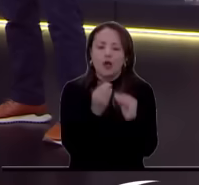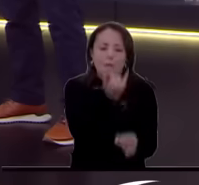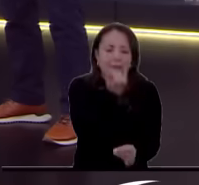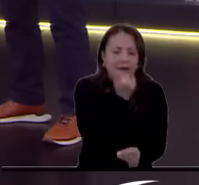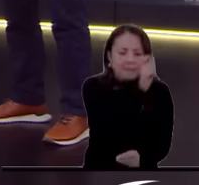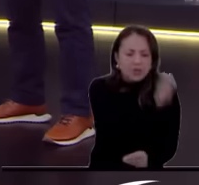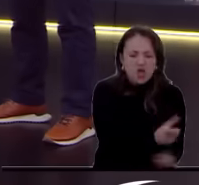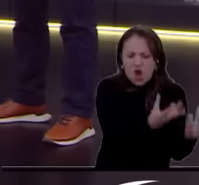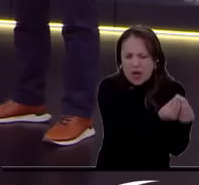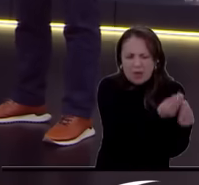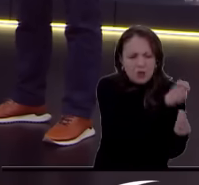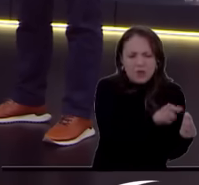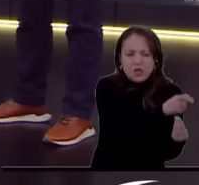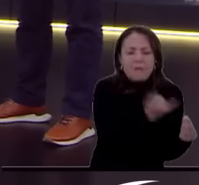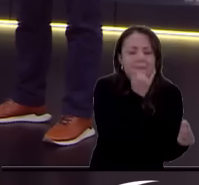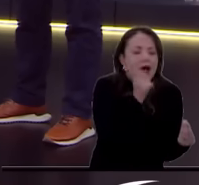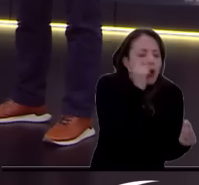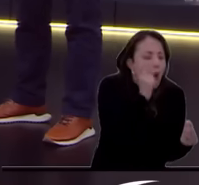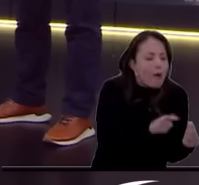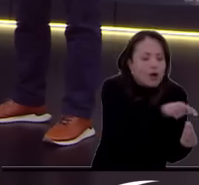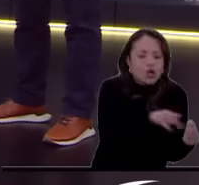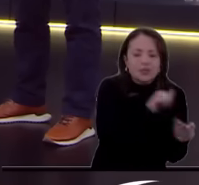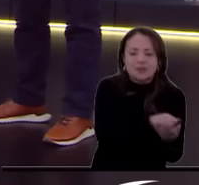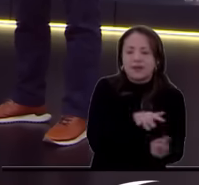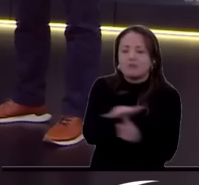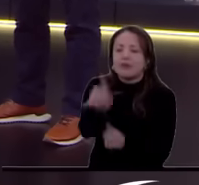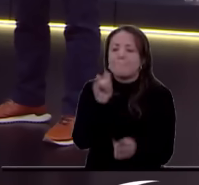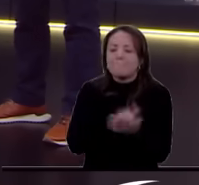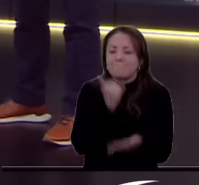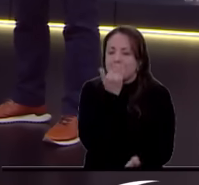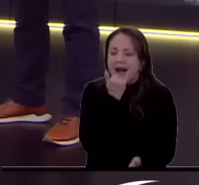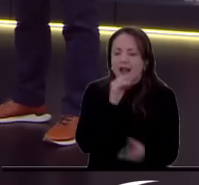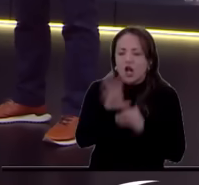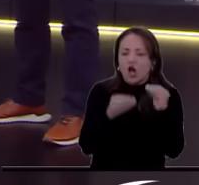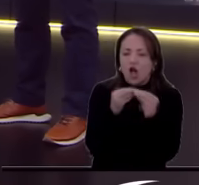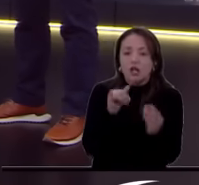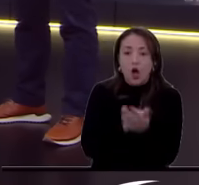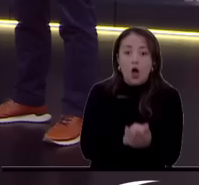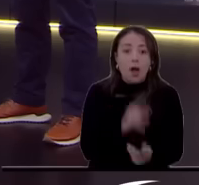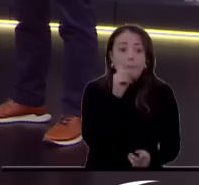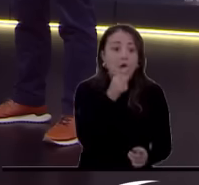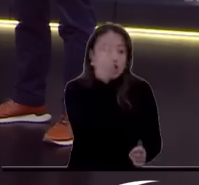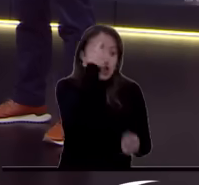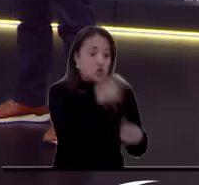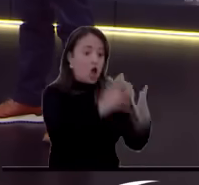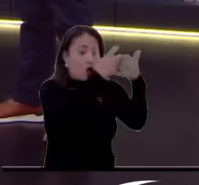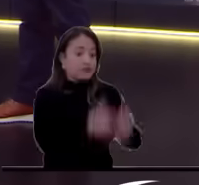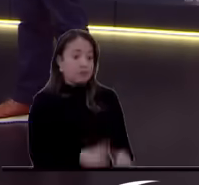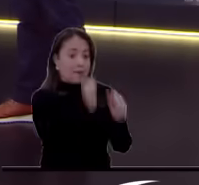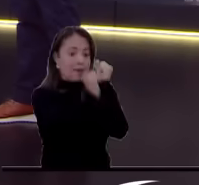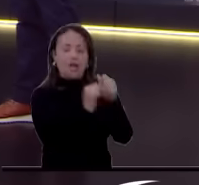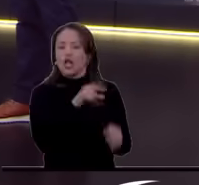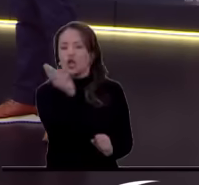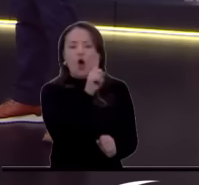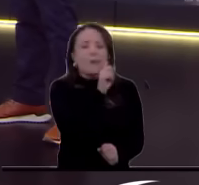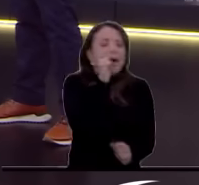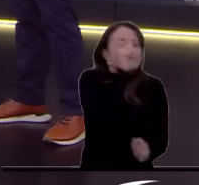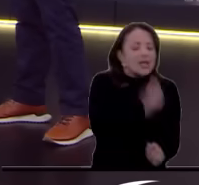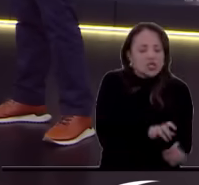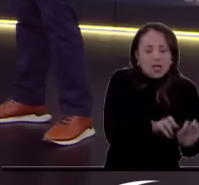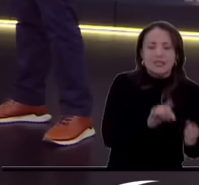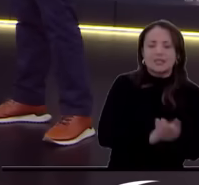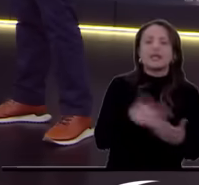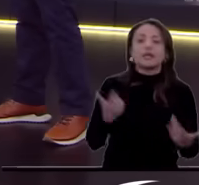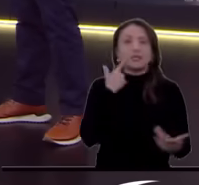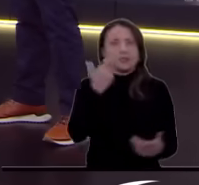o de un equipo de personas y ese fue el error que ocasionó no es una acción deliberada de una máquina tan importante es que teníamos la cifra ahora siete de cada